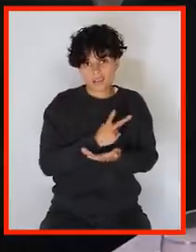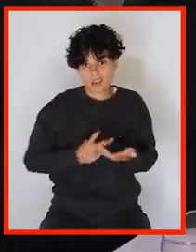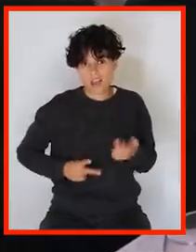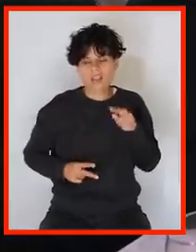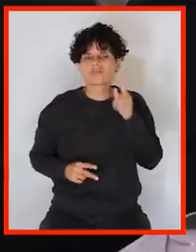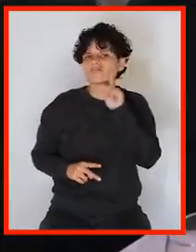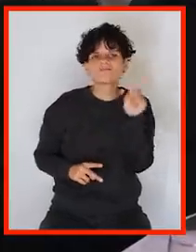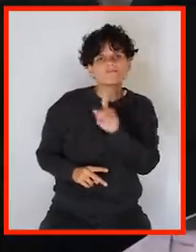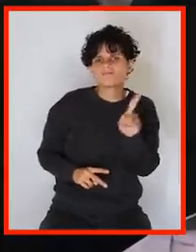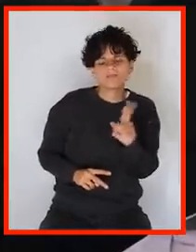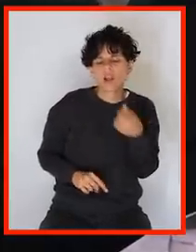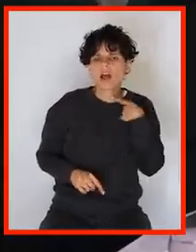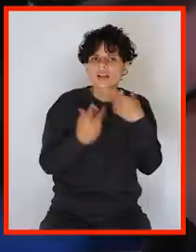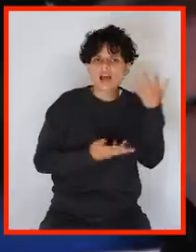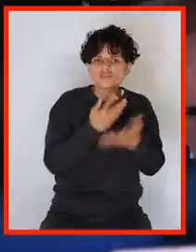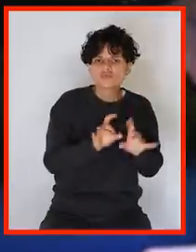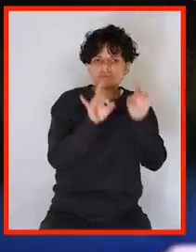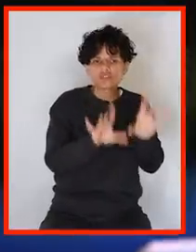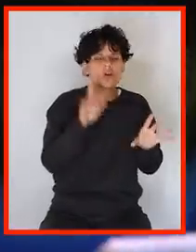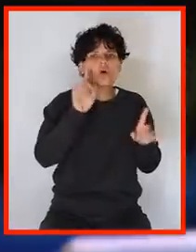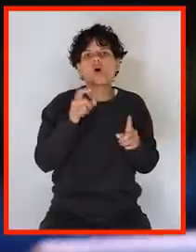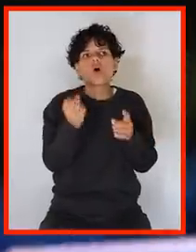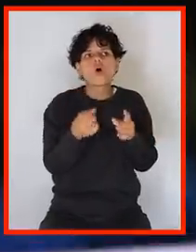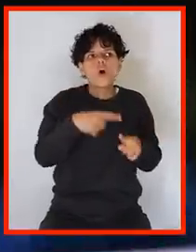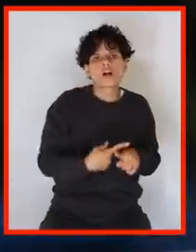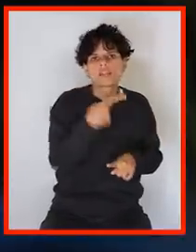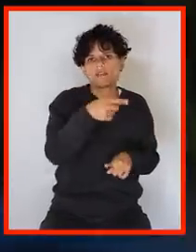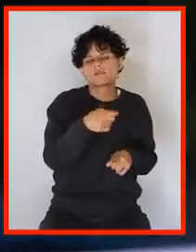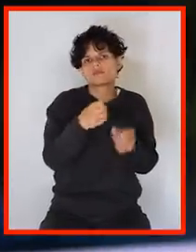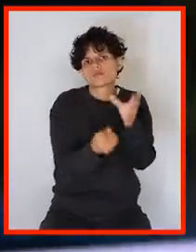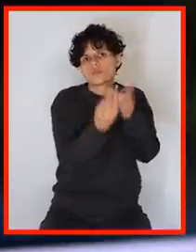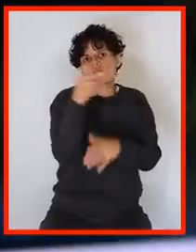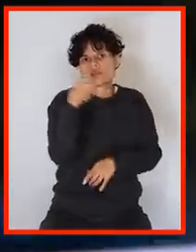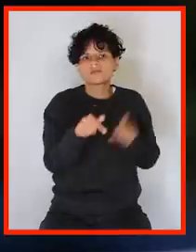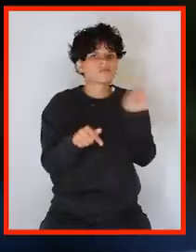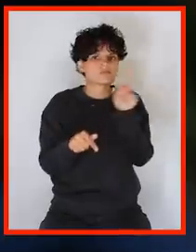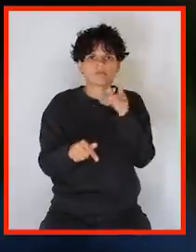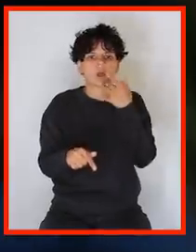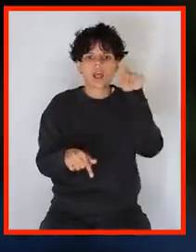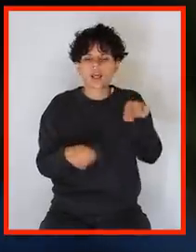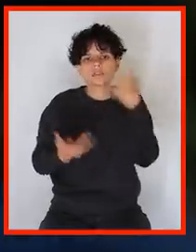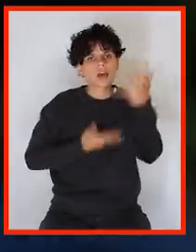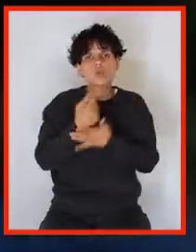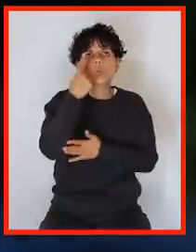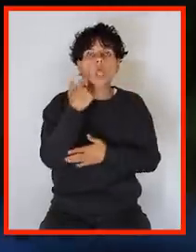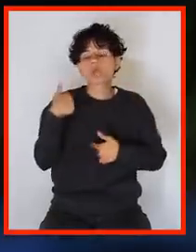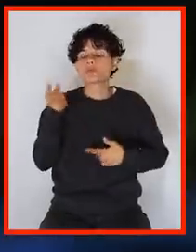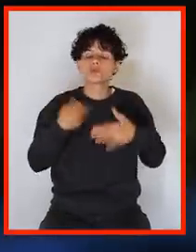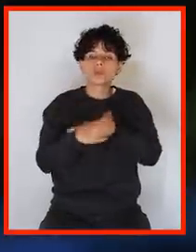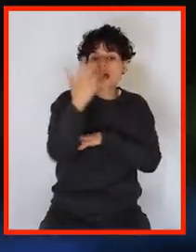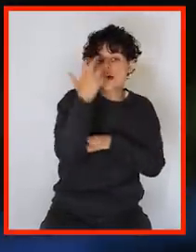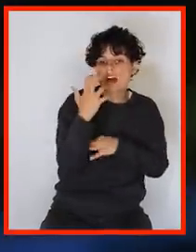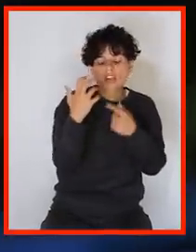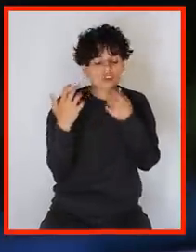así. Y yo no voy a hacerle como remix a este tema, po. O como una segunda versión, nada. Porque yo lo hice un día que fui al